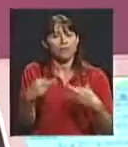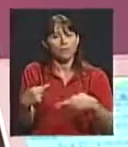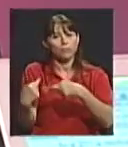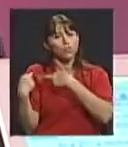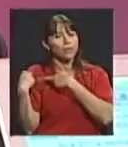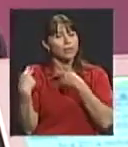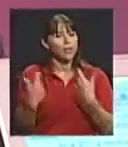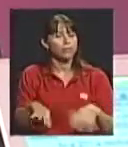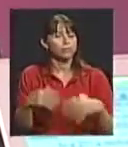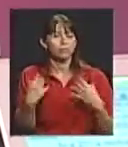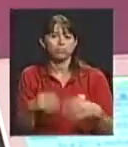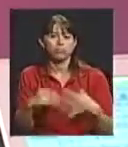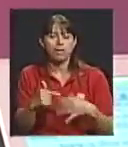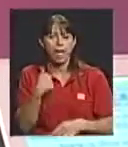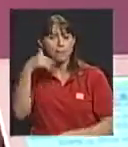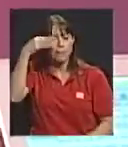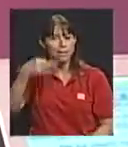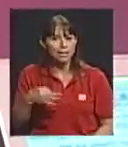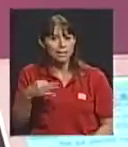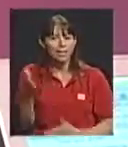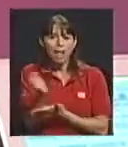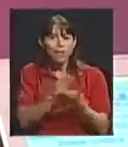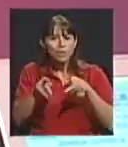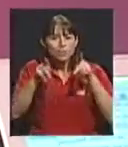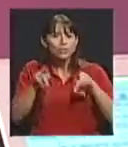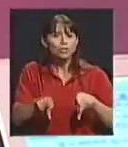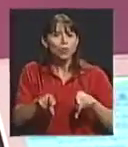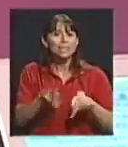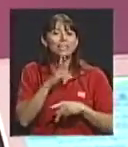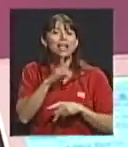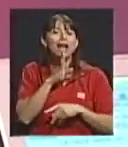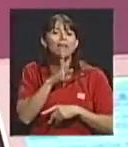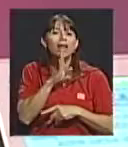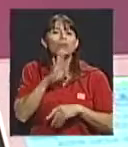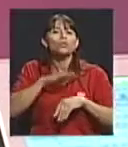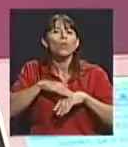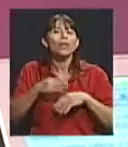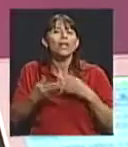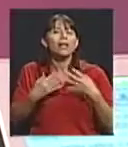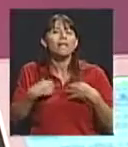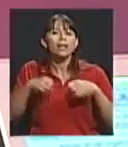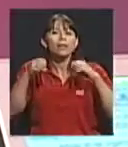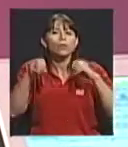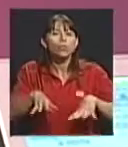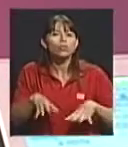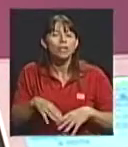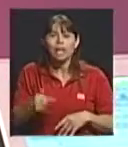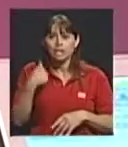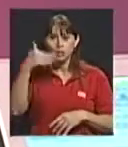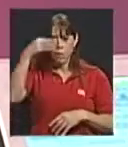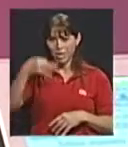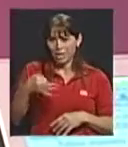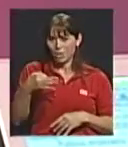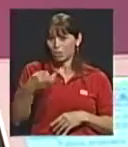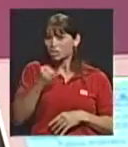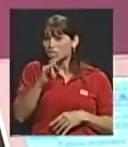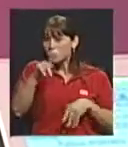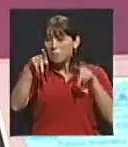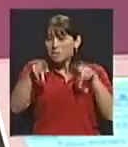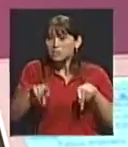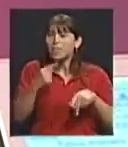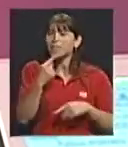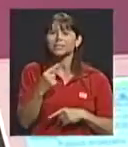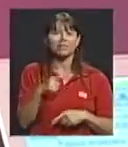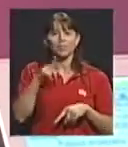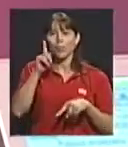parece que que algunos están hablando de renuncia y y y yo pienso que alguien que dice que no puede gobernar el